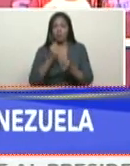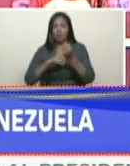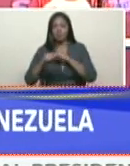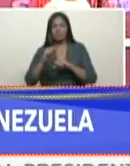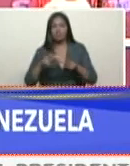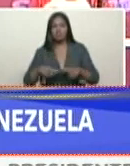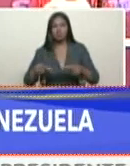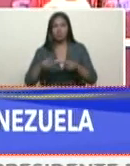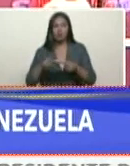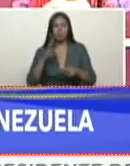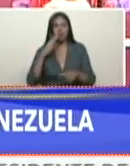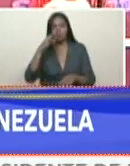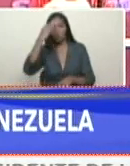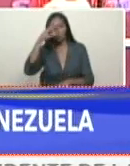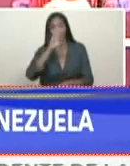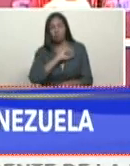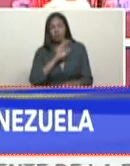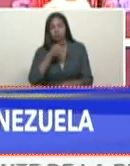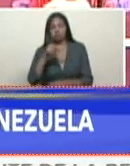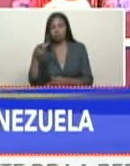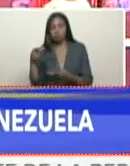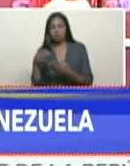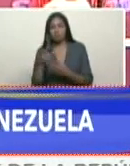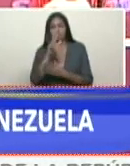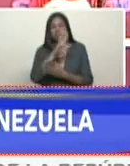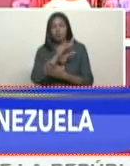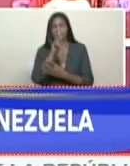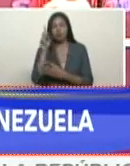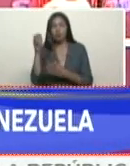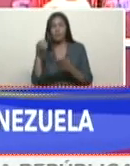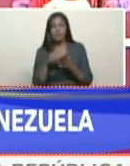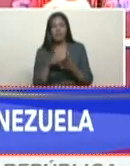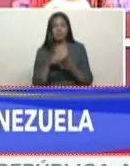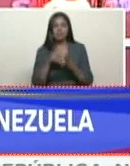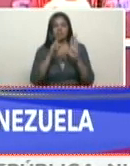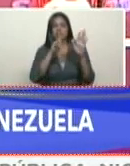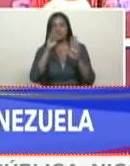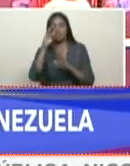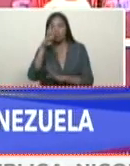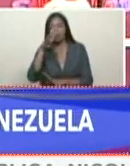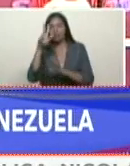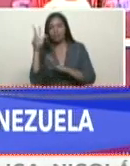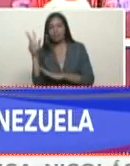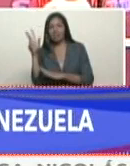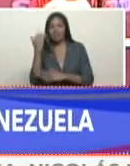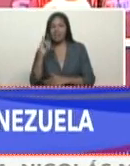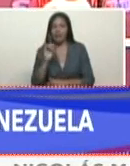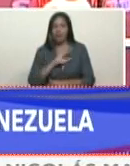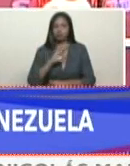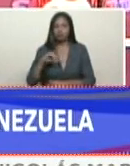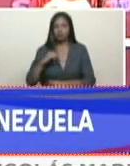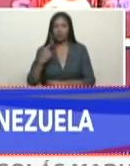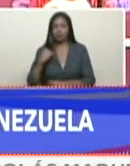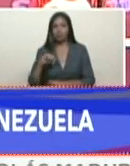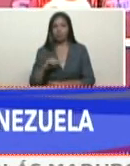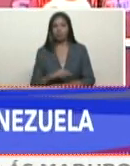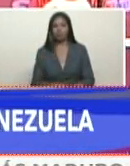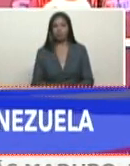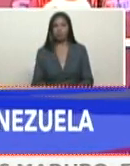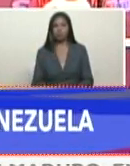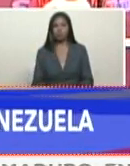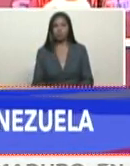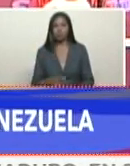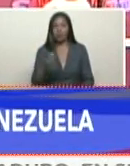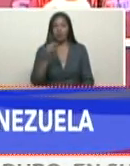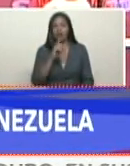de los milicianos y milicianas, en las 51.743 unidades de producción que estamos creando. La